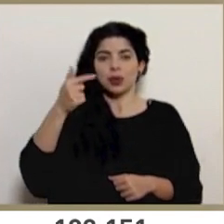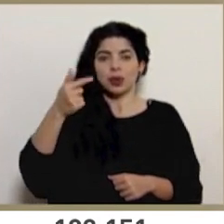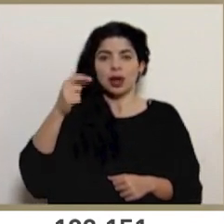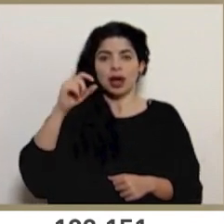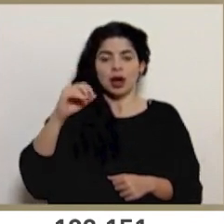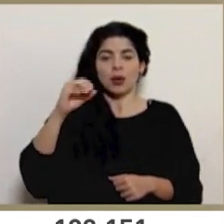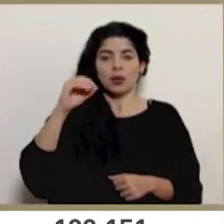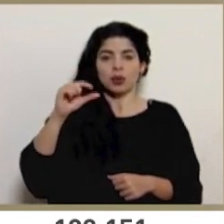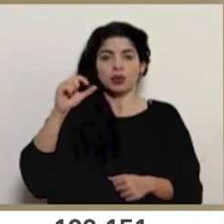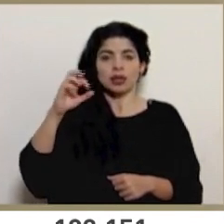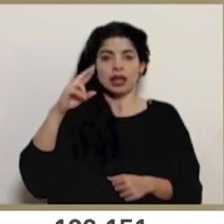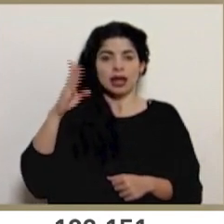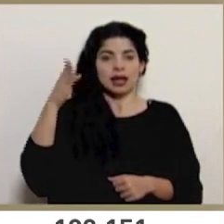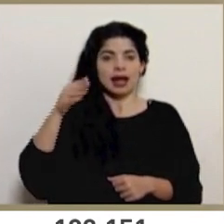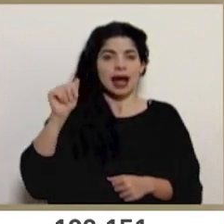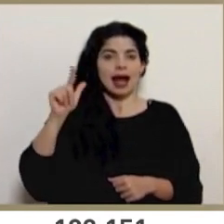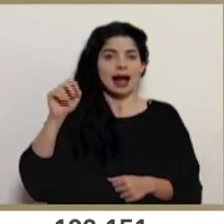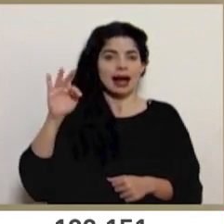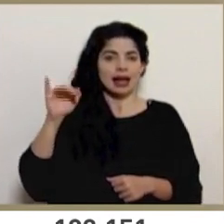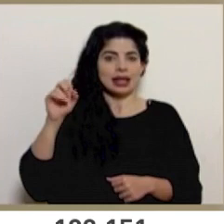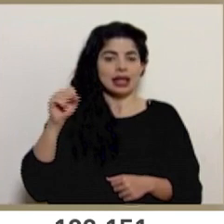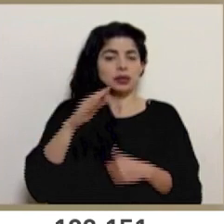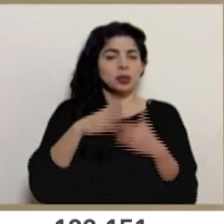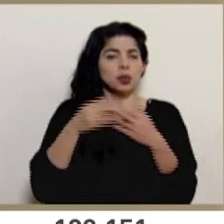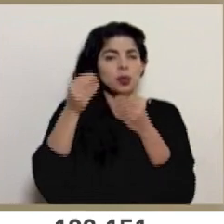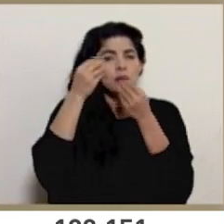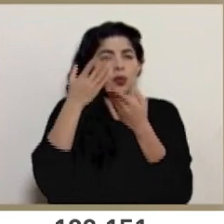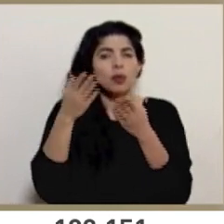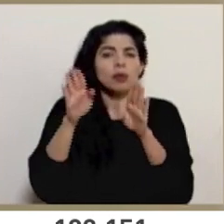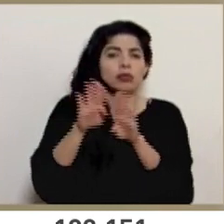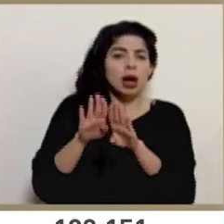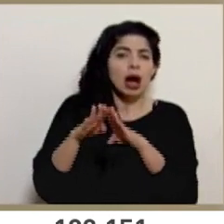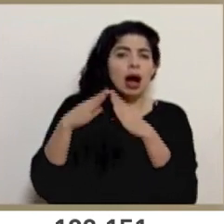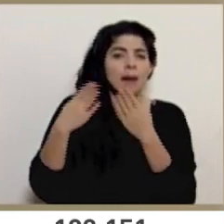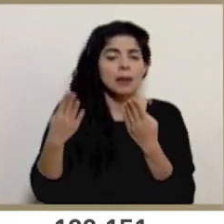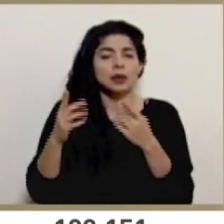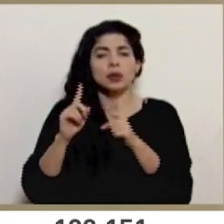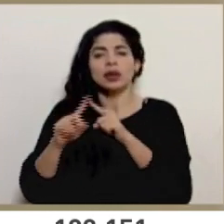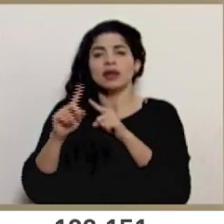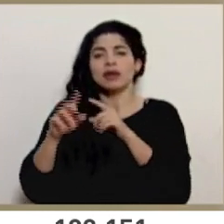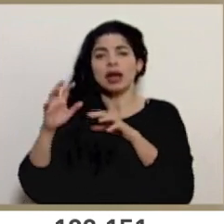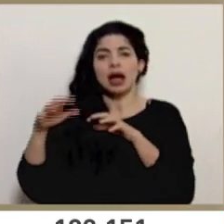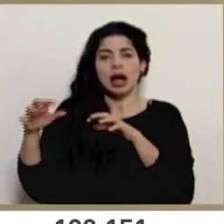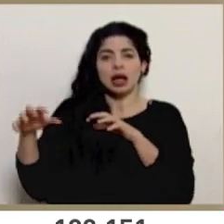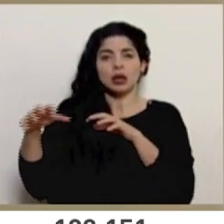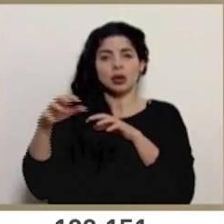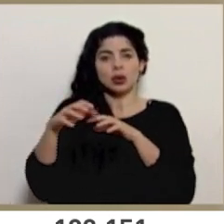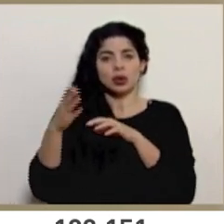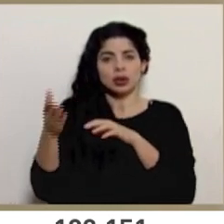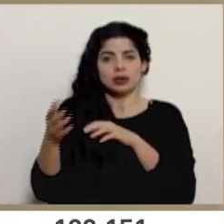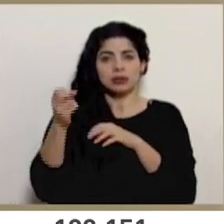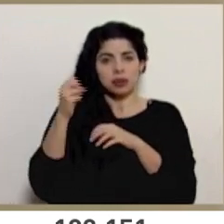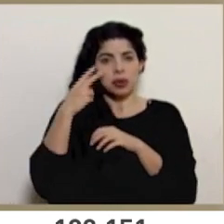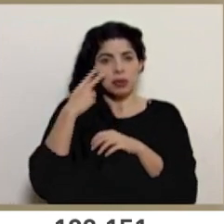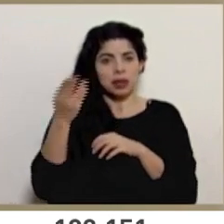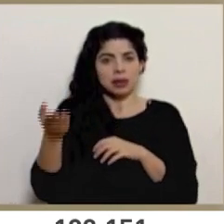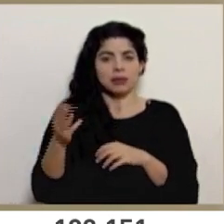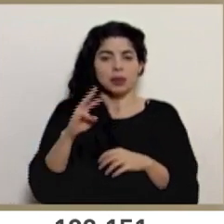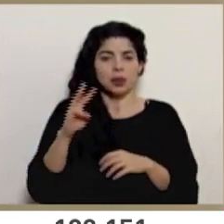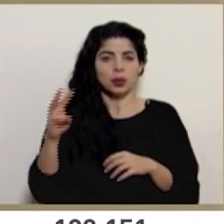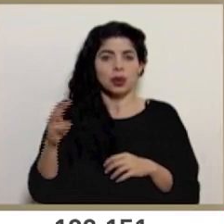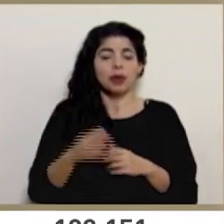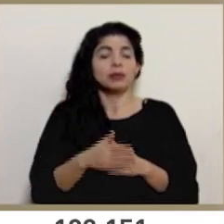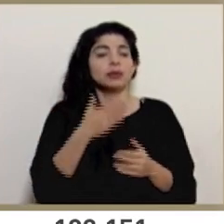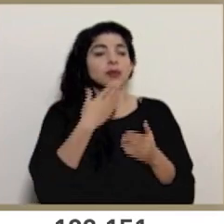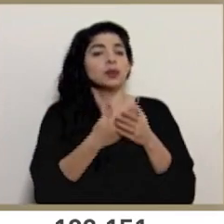presidencia.go.cr/inclinada alertas para consultar las medidas de cierre, apertura, operación en los distintos cantones. Pueden visitar este sitio web.